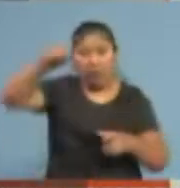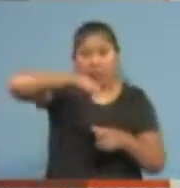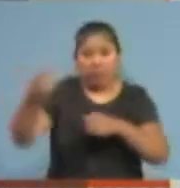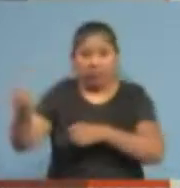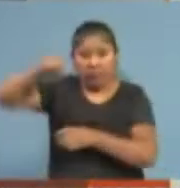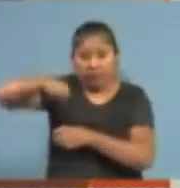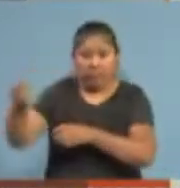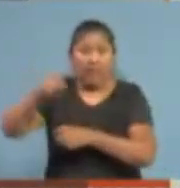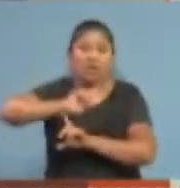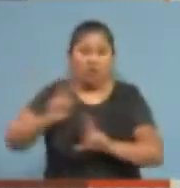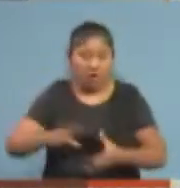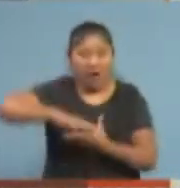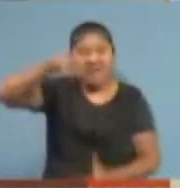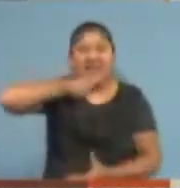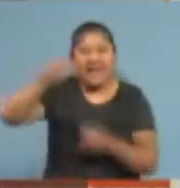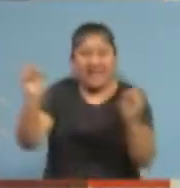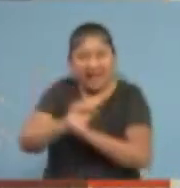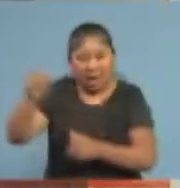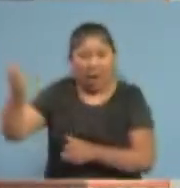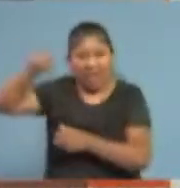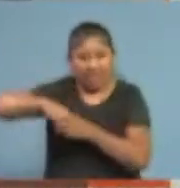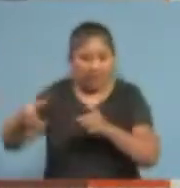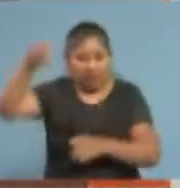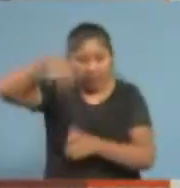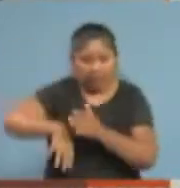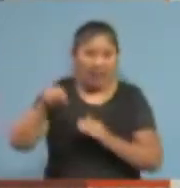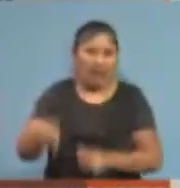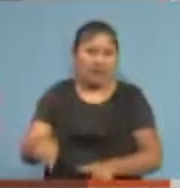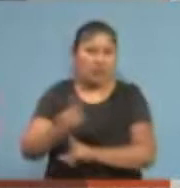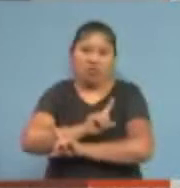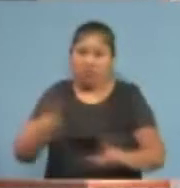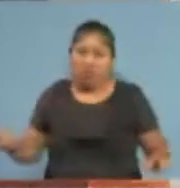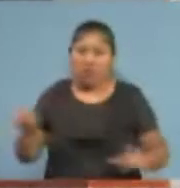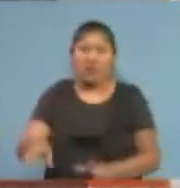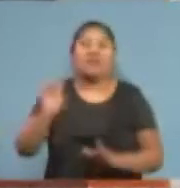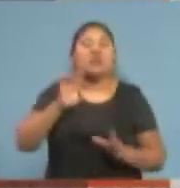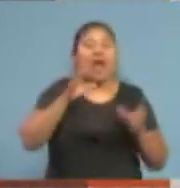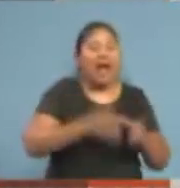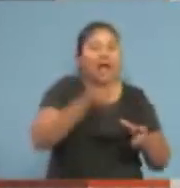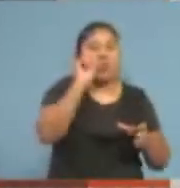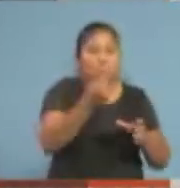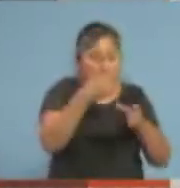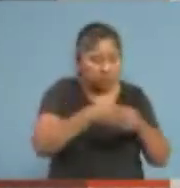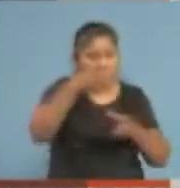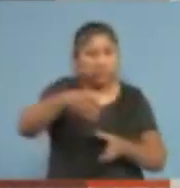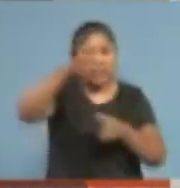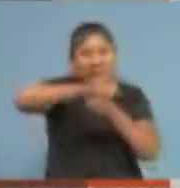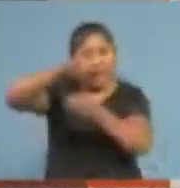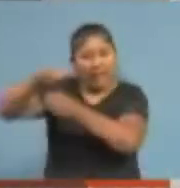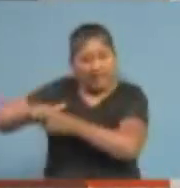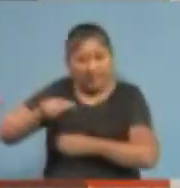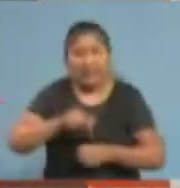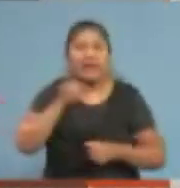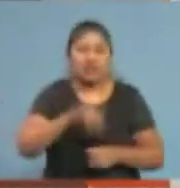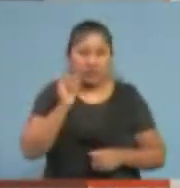hielo adentro porque es no es la forma adecuada o sea no está la temperatura que corresponde y eso está abierto y expuesto a todo lo que es la